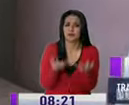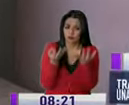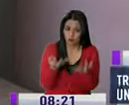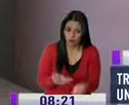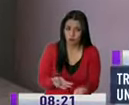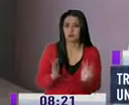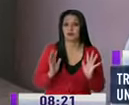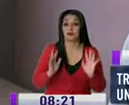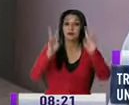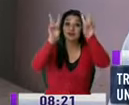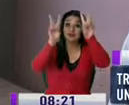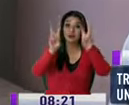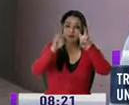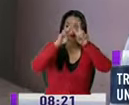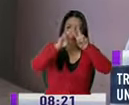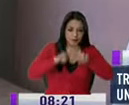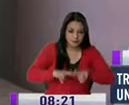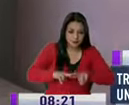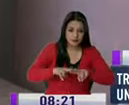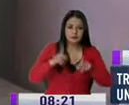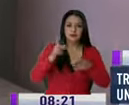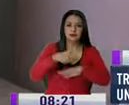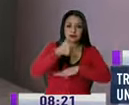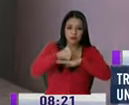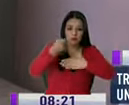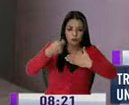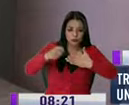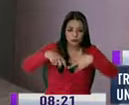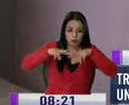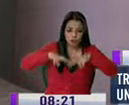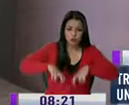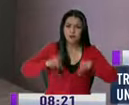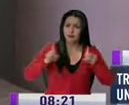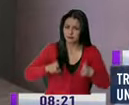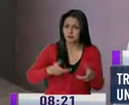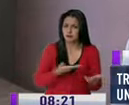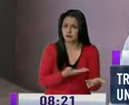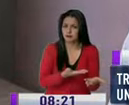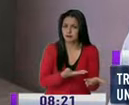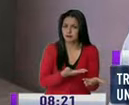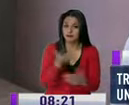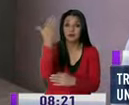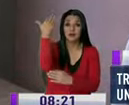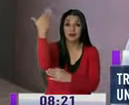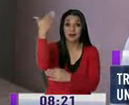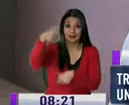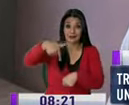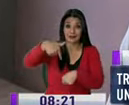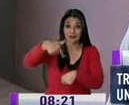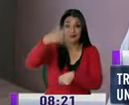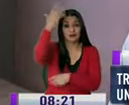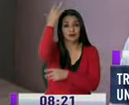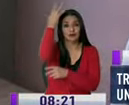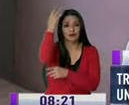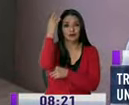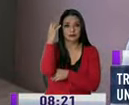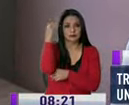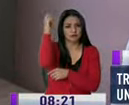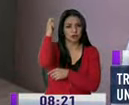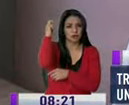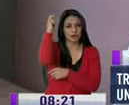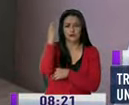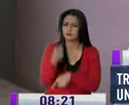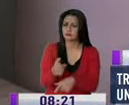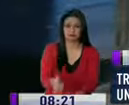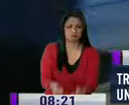con temas de revisiones, de auditorías y todo lo demás, que se lo haga. El alcalde metropolitano, el doctor Mauricio Rodas, ha sido muy